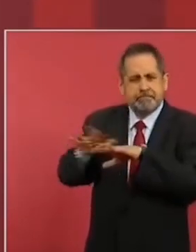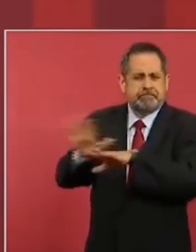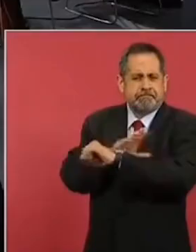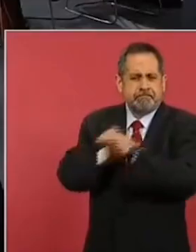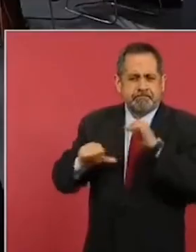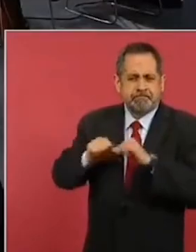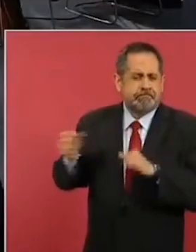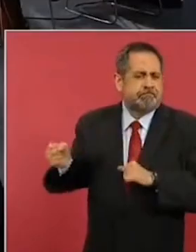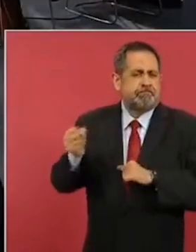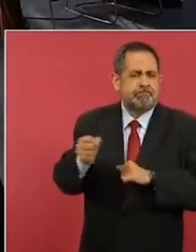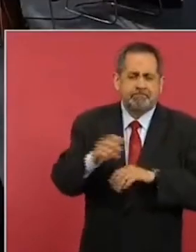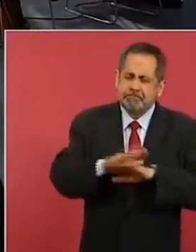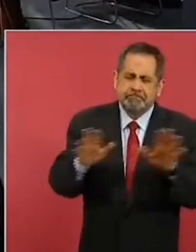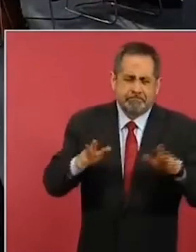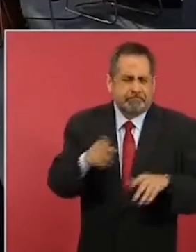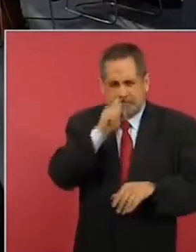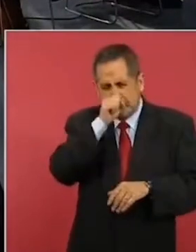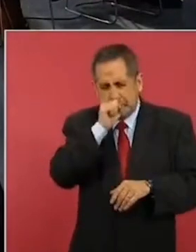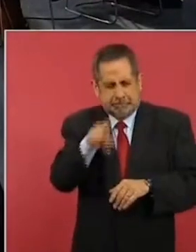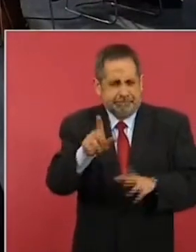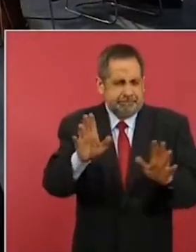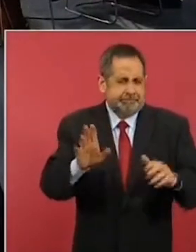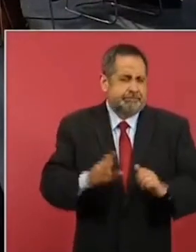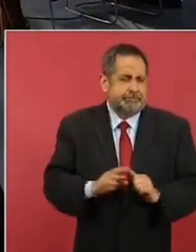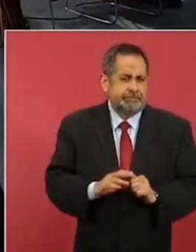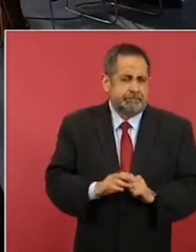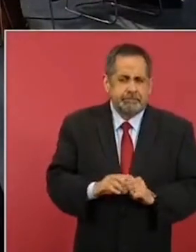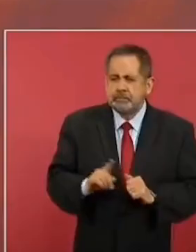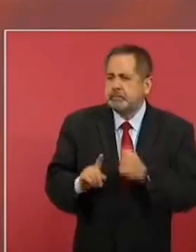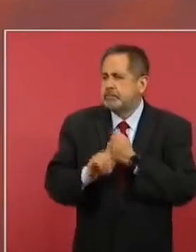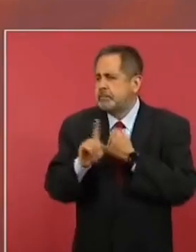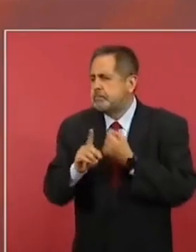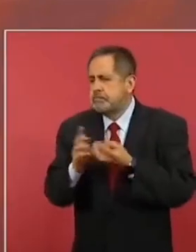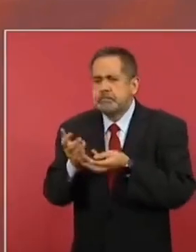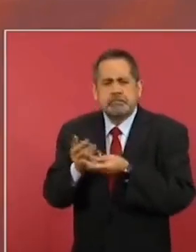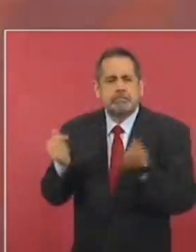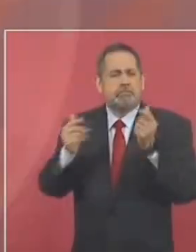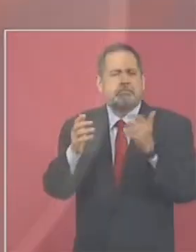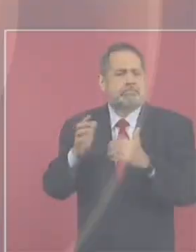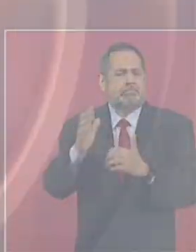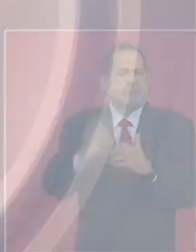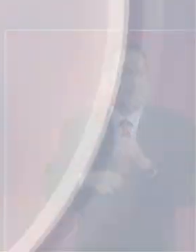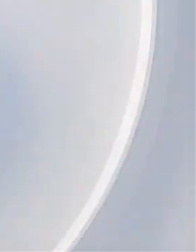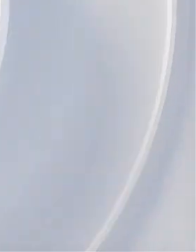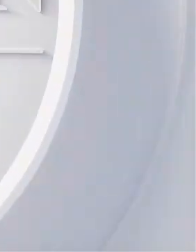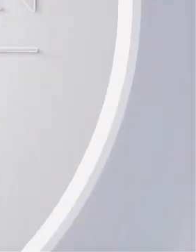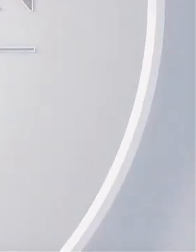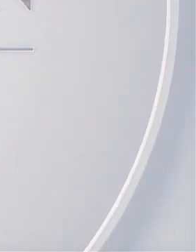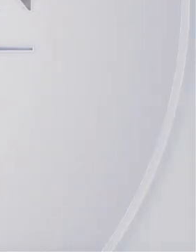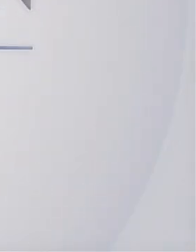populares y no empleados de grupos de intereses creados que no sean traidores a la patria expuso